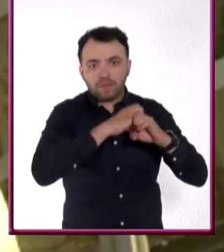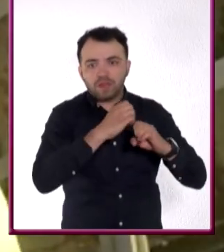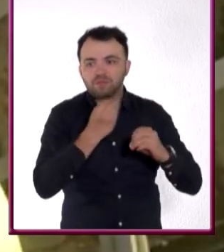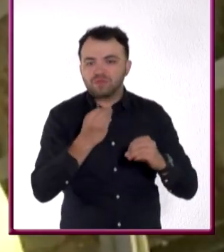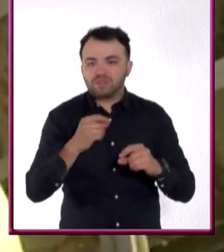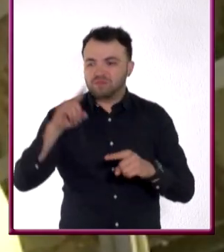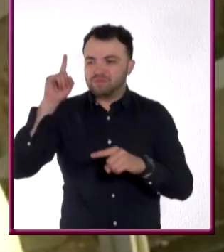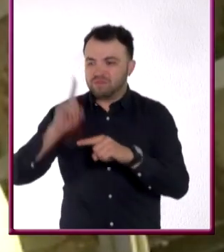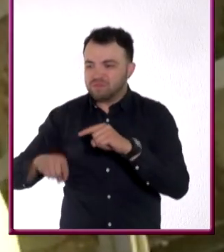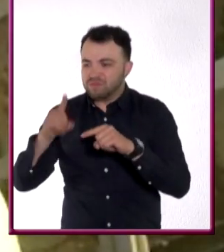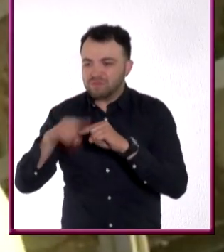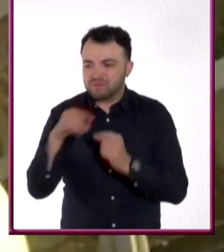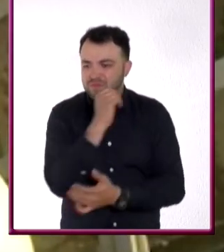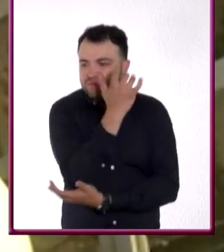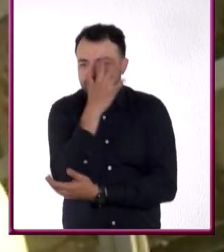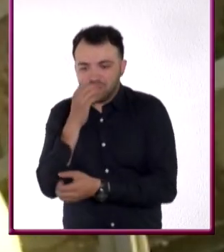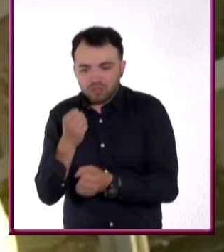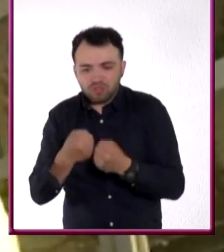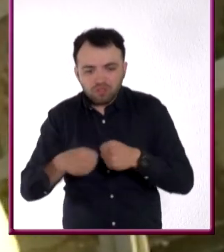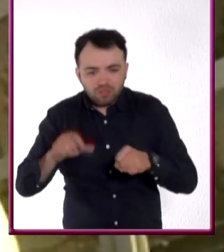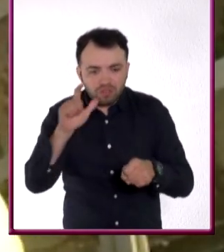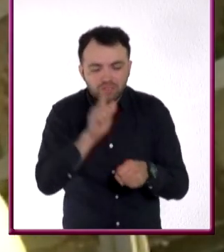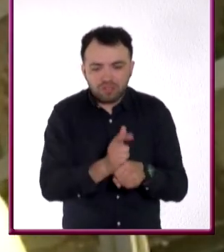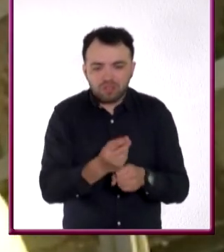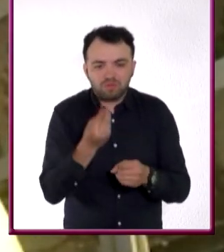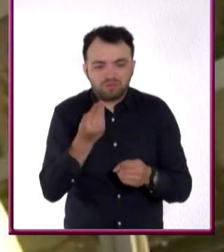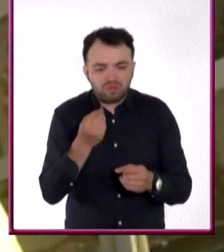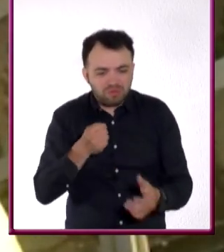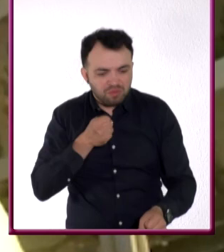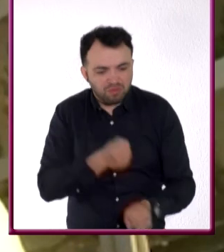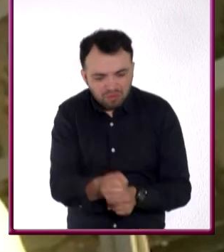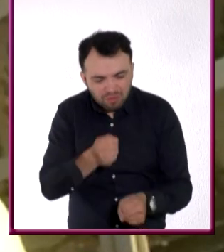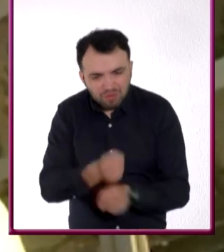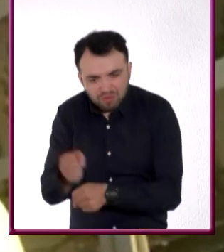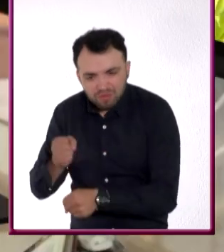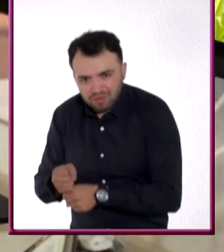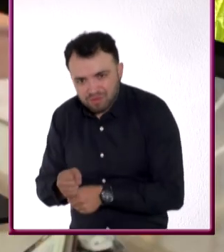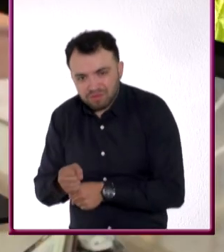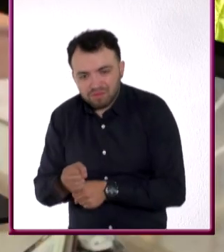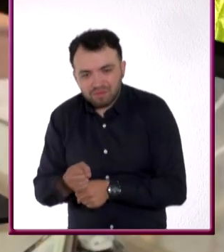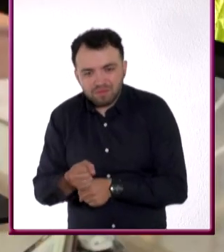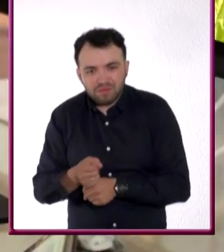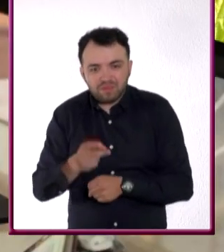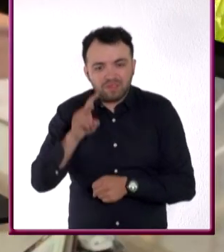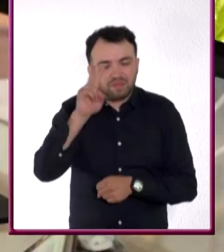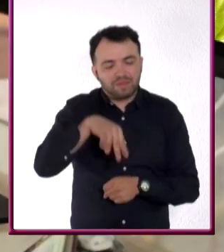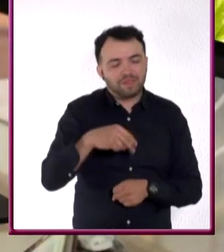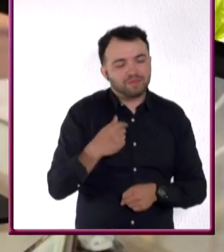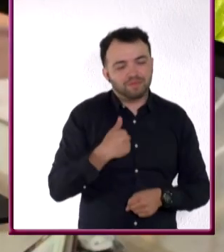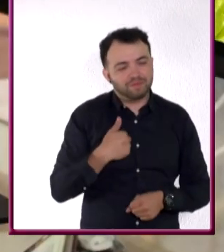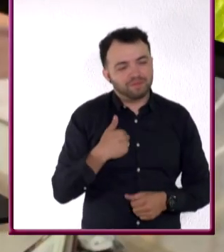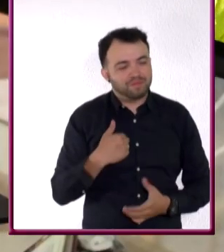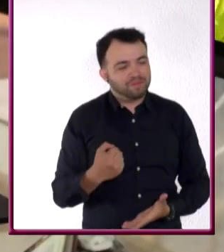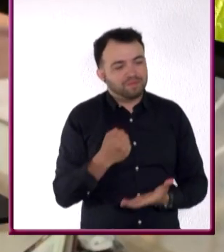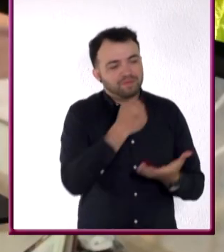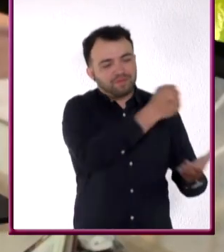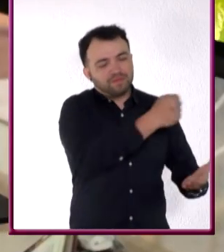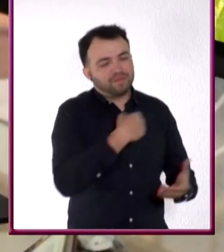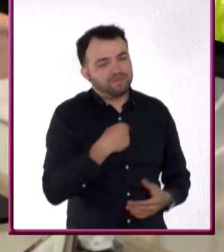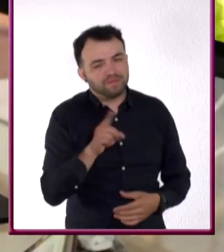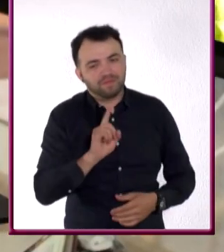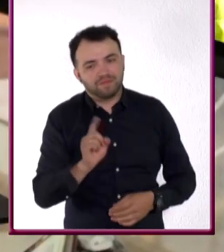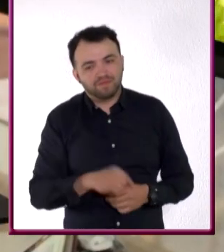pues cruel y sin ningún beneficio más que para quienes tienen los grandes capitales. Entonces, no, no me parece que